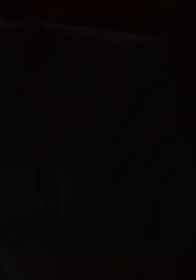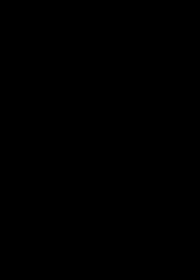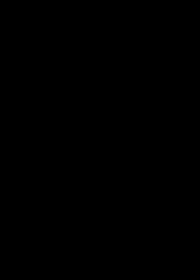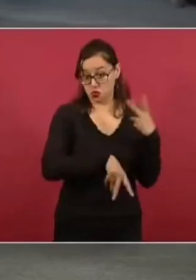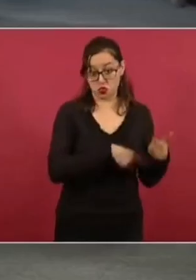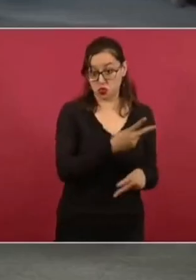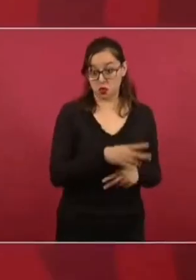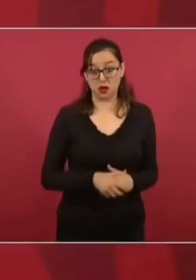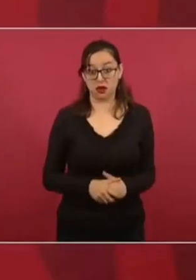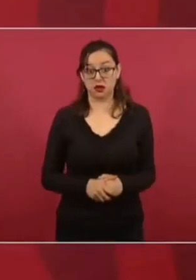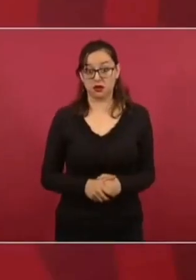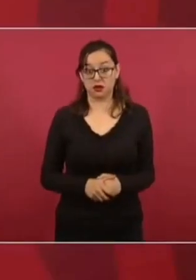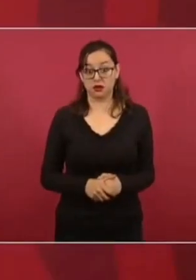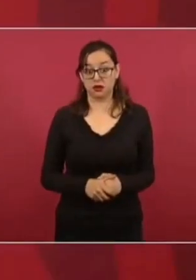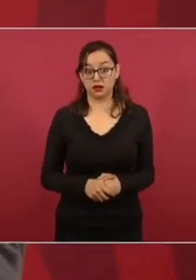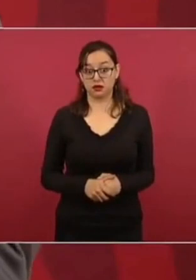Nicaragua. Voy a adelantar.